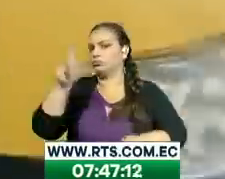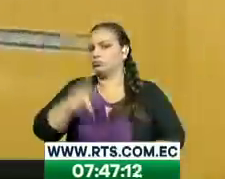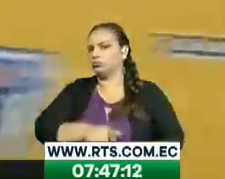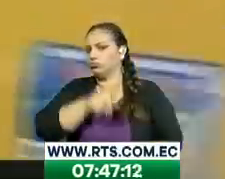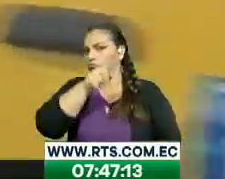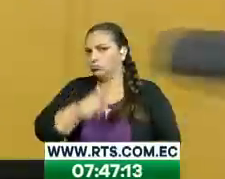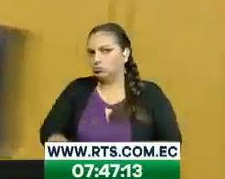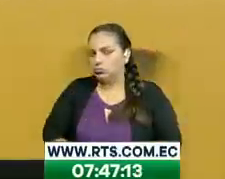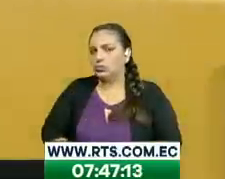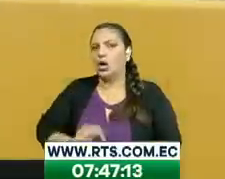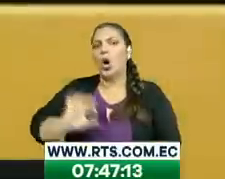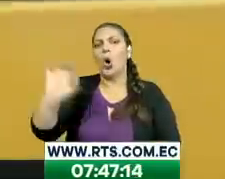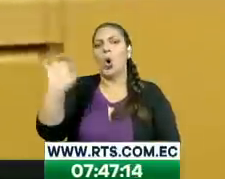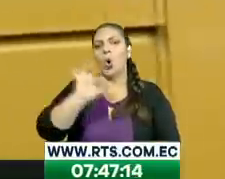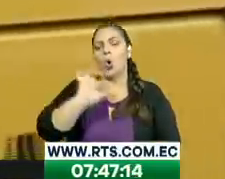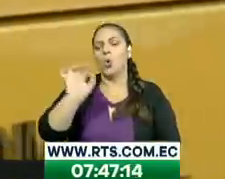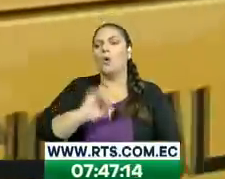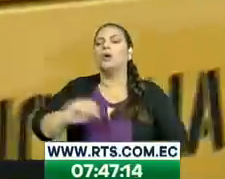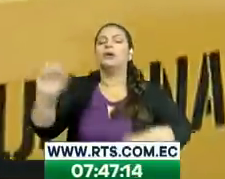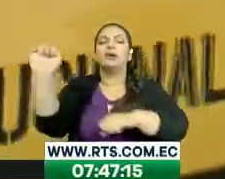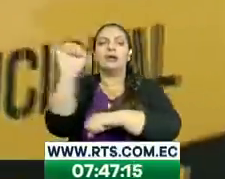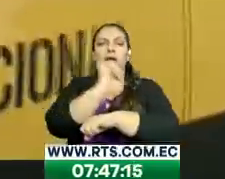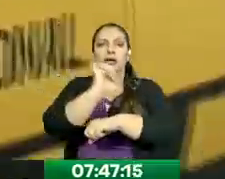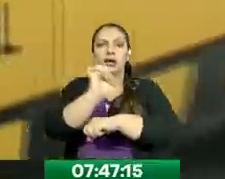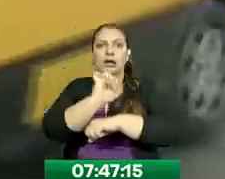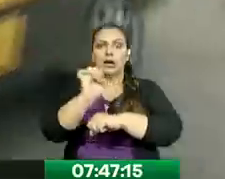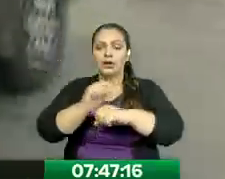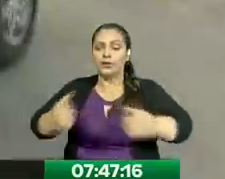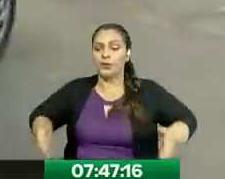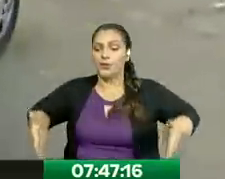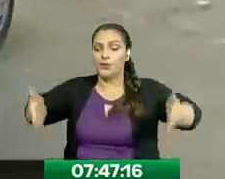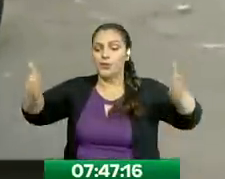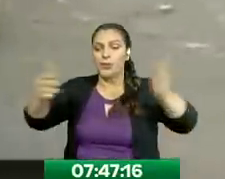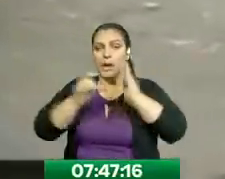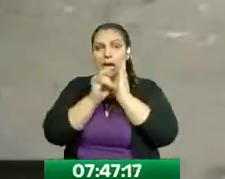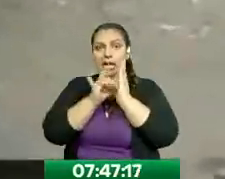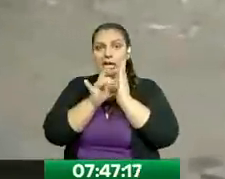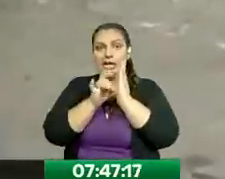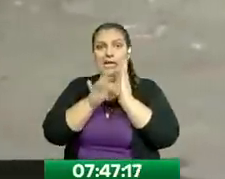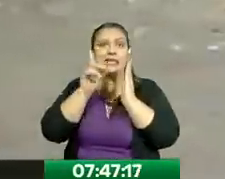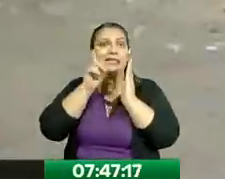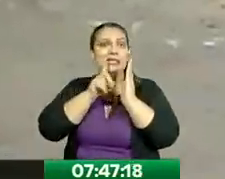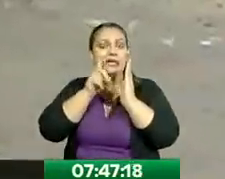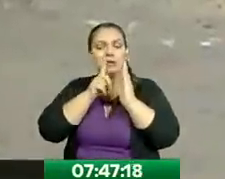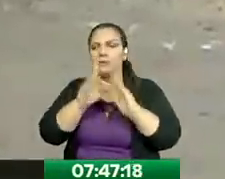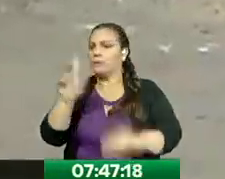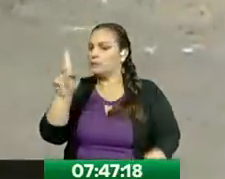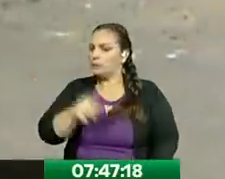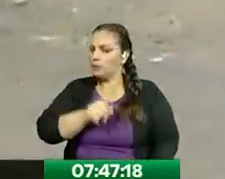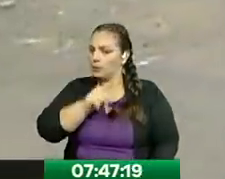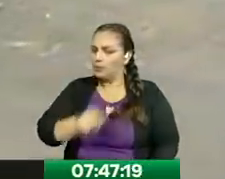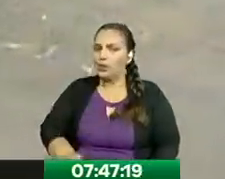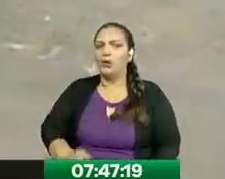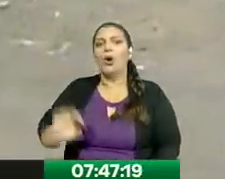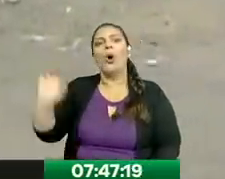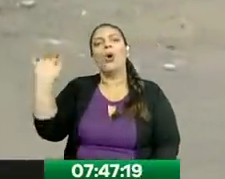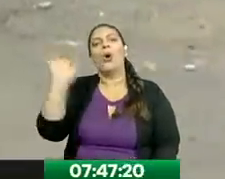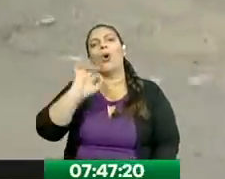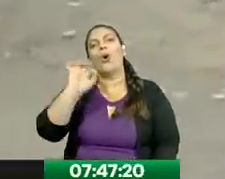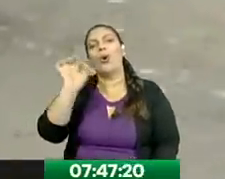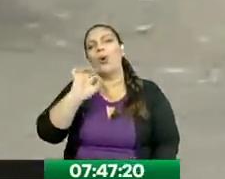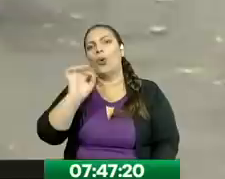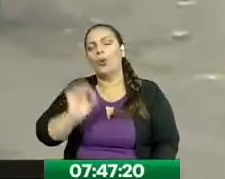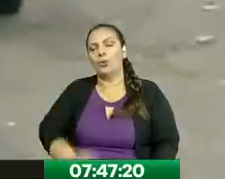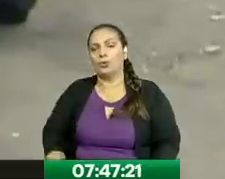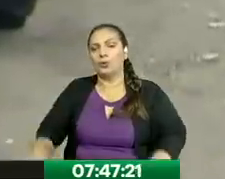estamos continuando con la campaña del uso del cinturón de seguridad tanto los pasajeros que